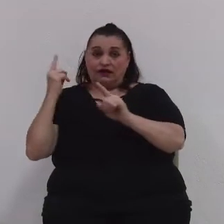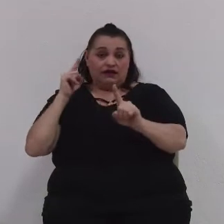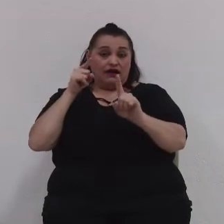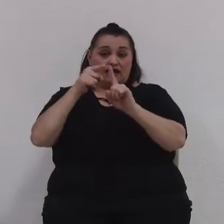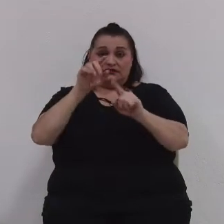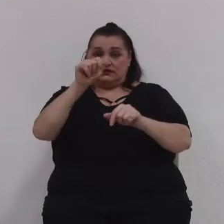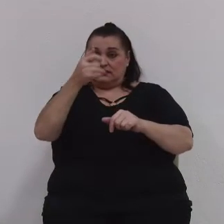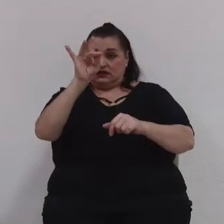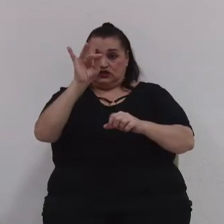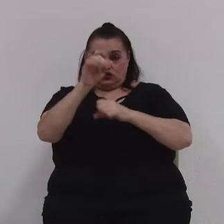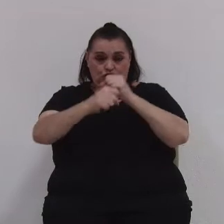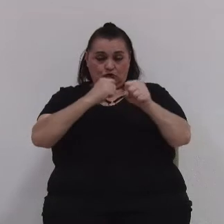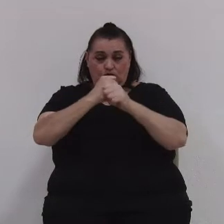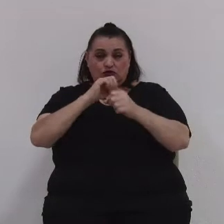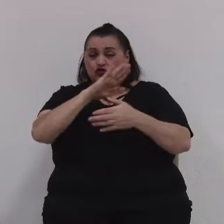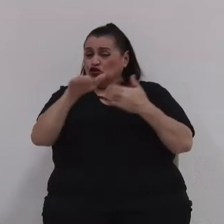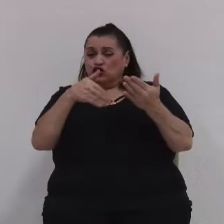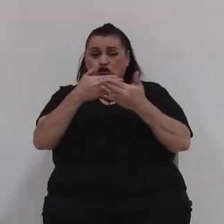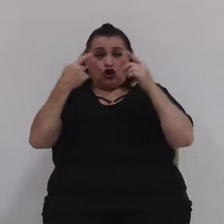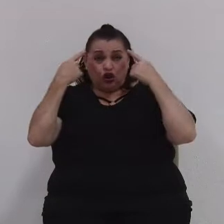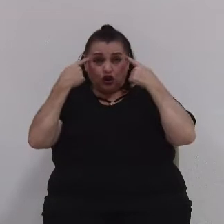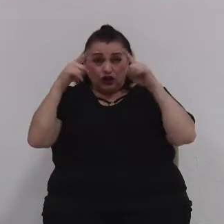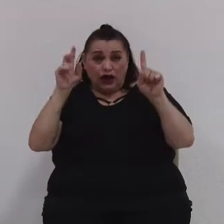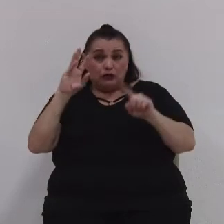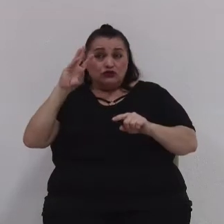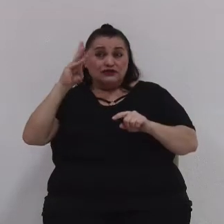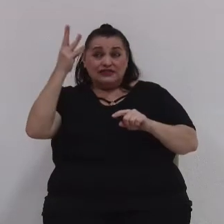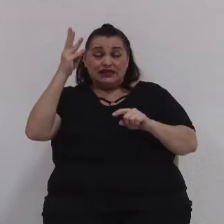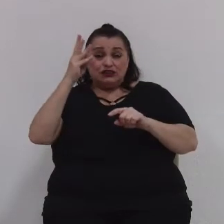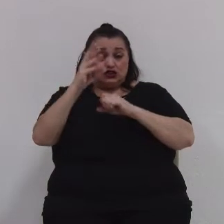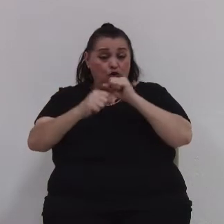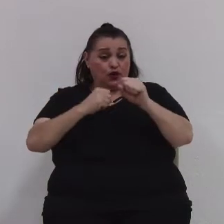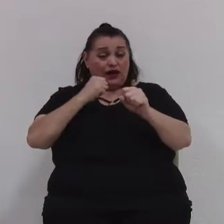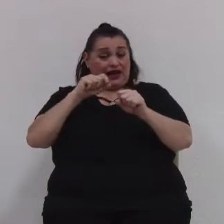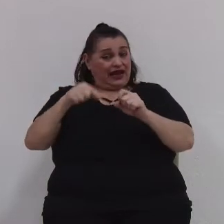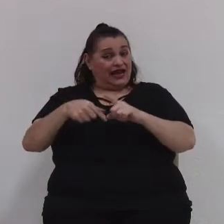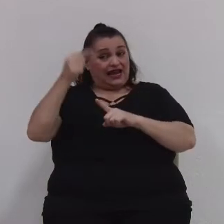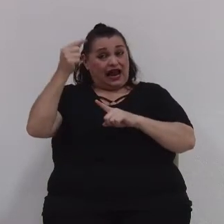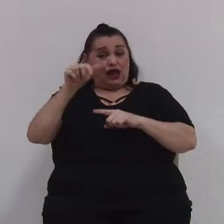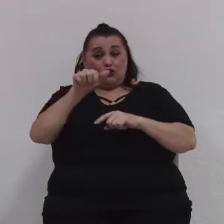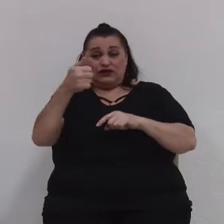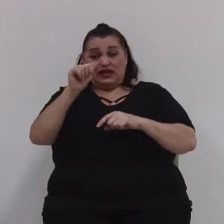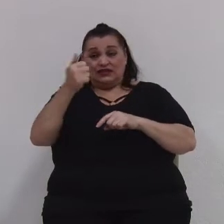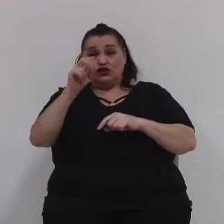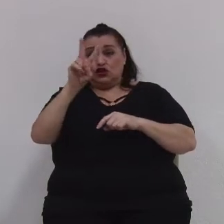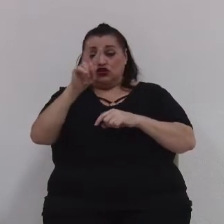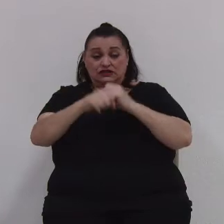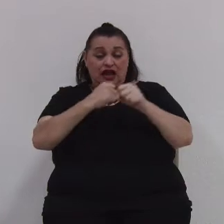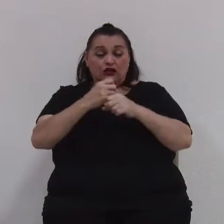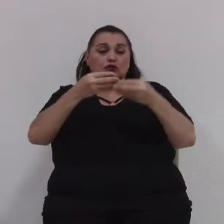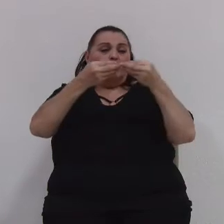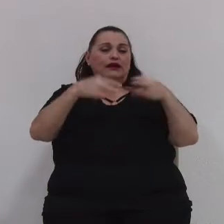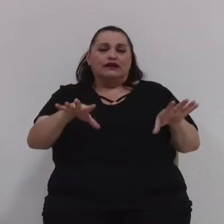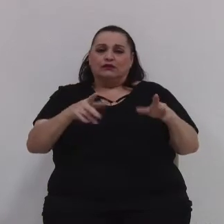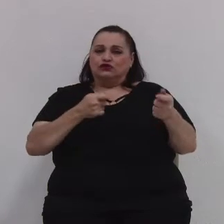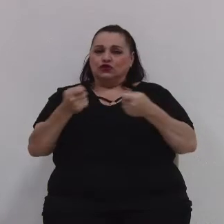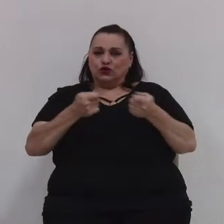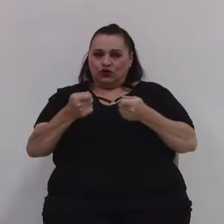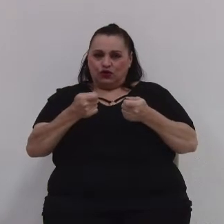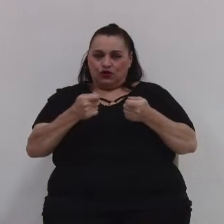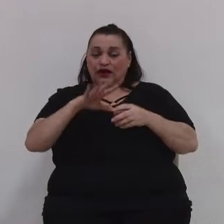porque todo lo que estamos logrando hasta sexto grado, hasta los 10, 12 años, de pronto perdemos el control, ¿verdad? Y además tenemos un